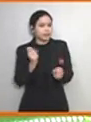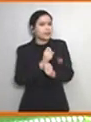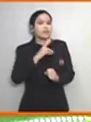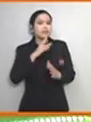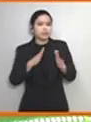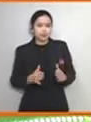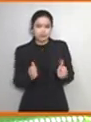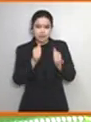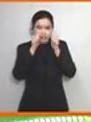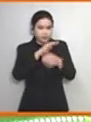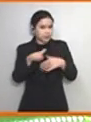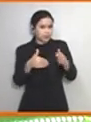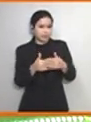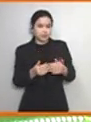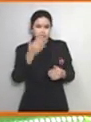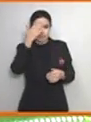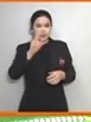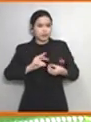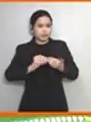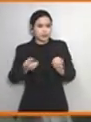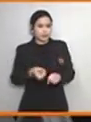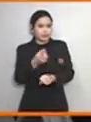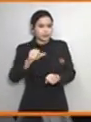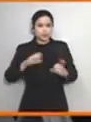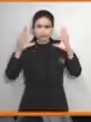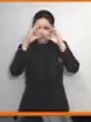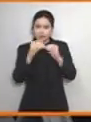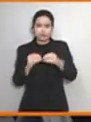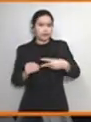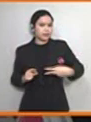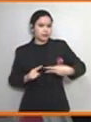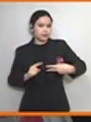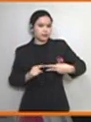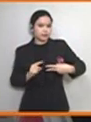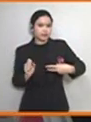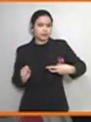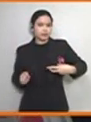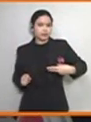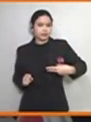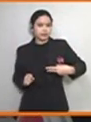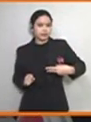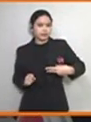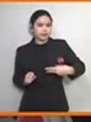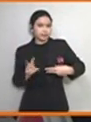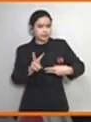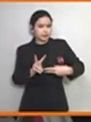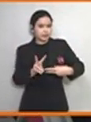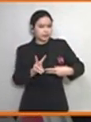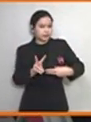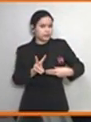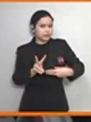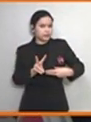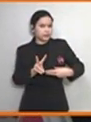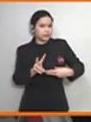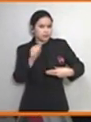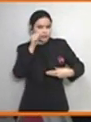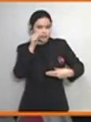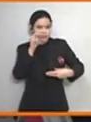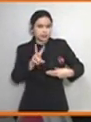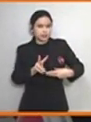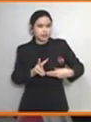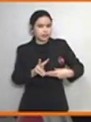porque se vienen los dos números favorecidos para esta noche. Primer número ganador, primer dígito. Este es el 2. Segundo dígito,